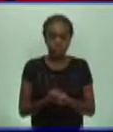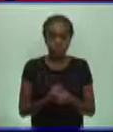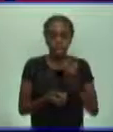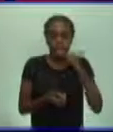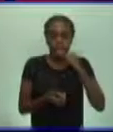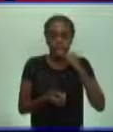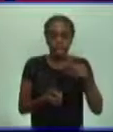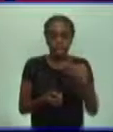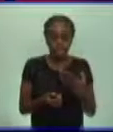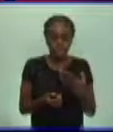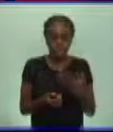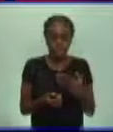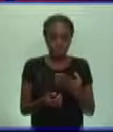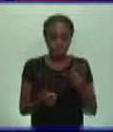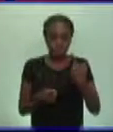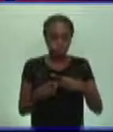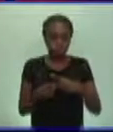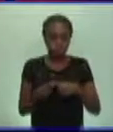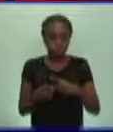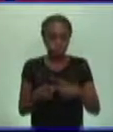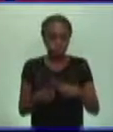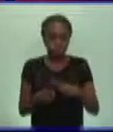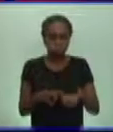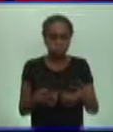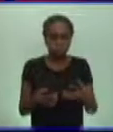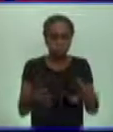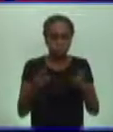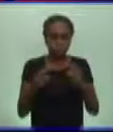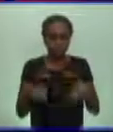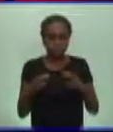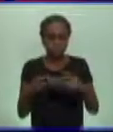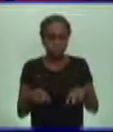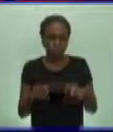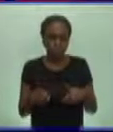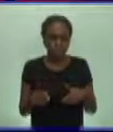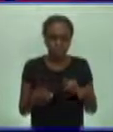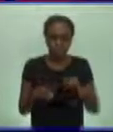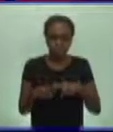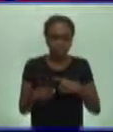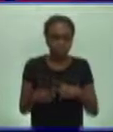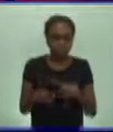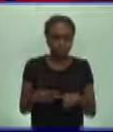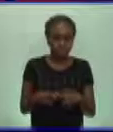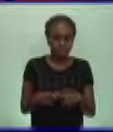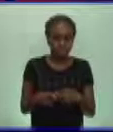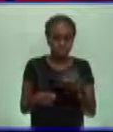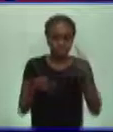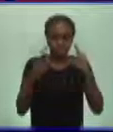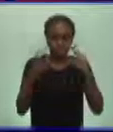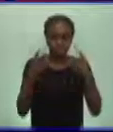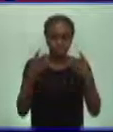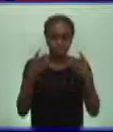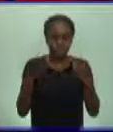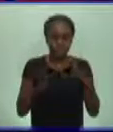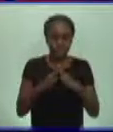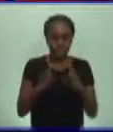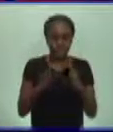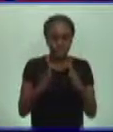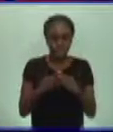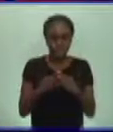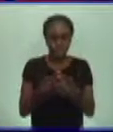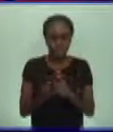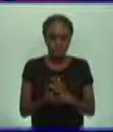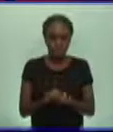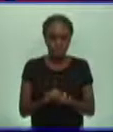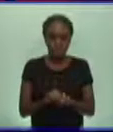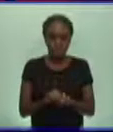la calabaza, hay otras frutas, vegetales y hortalizas que también son muy importantes para la nutrición y